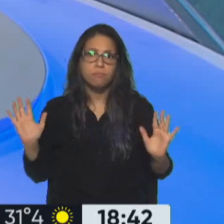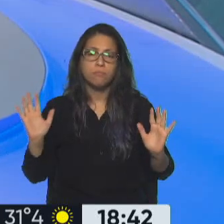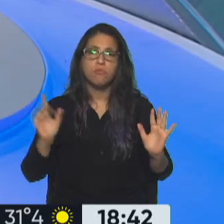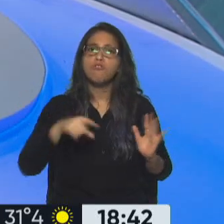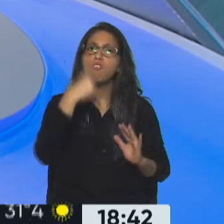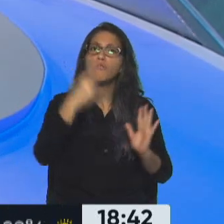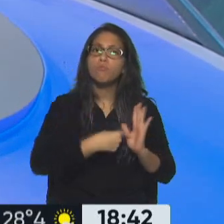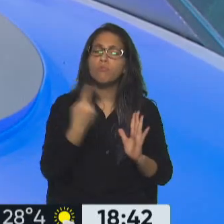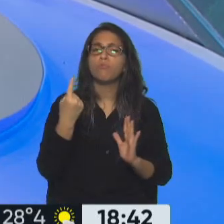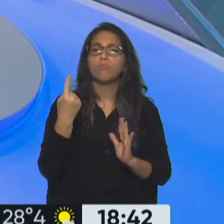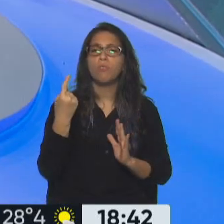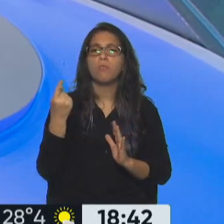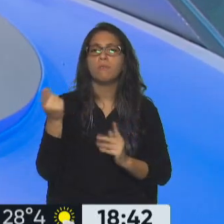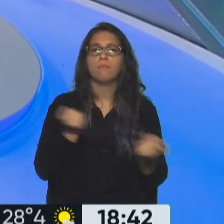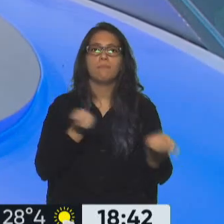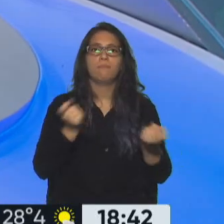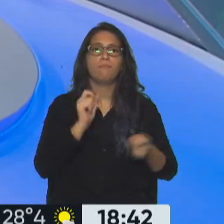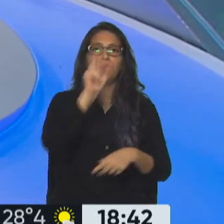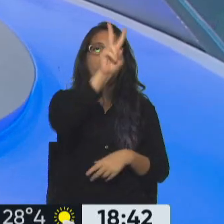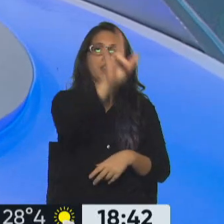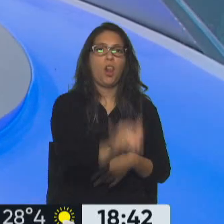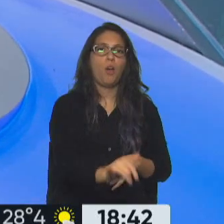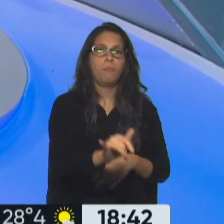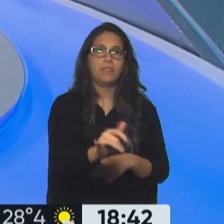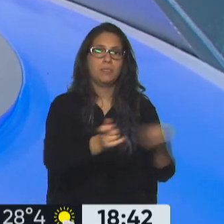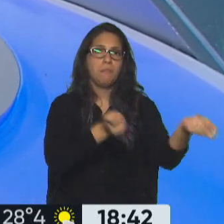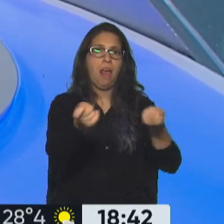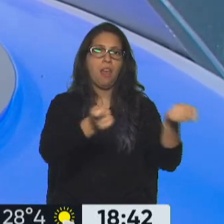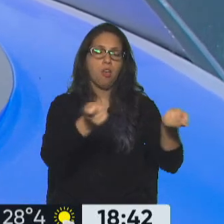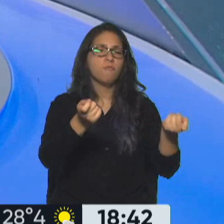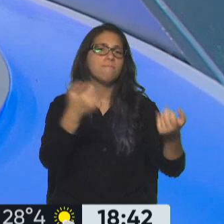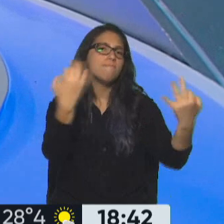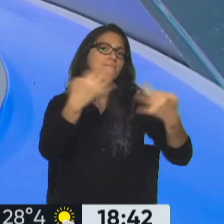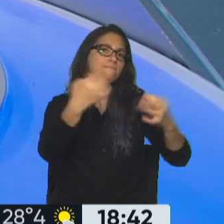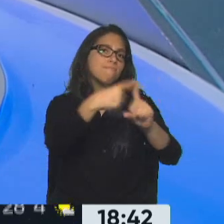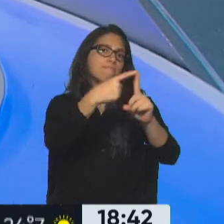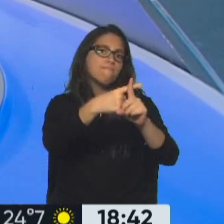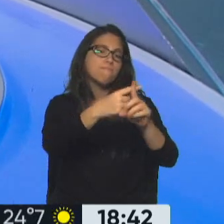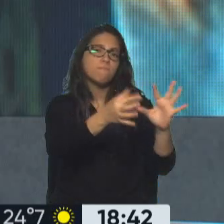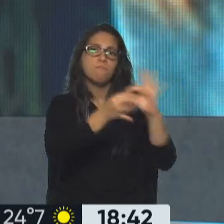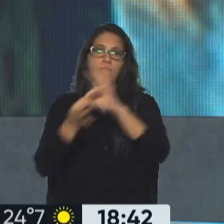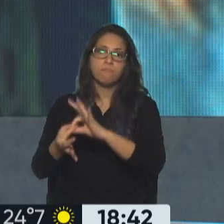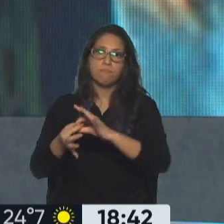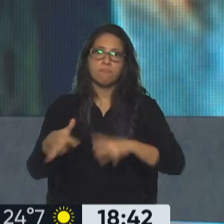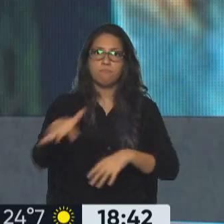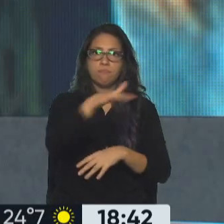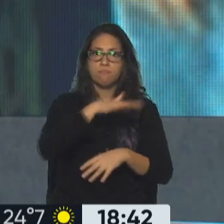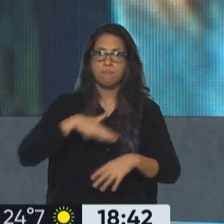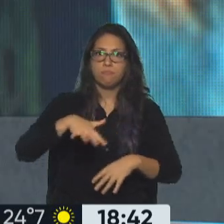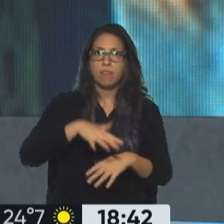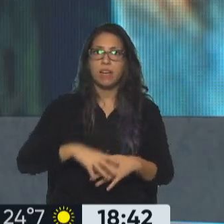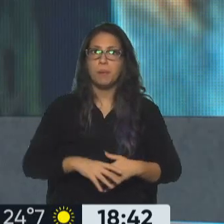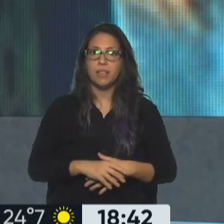cosa que se pone en valor de macri es la gestión en Vicente López Ajá O sea que gestión y apellidos incluso